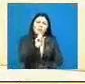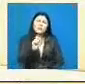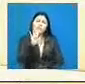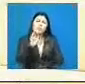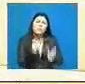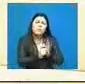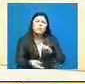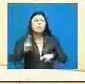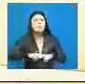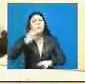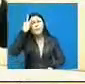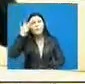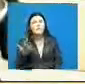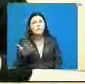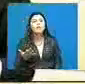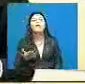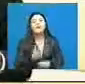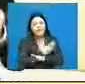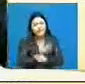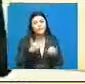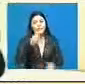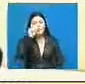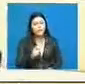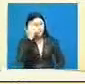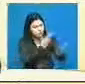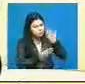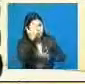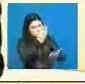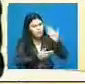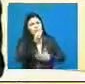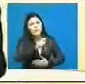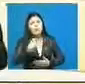es lo que los analistas que han hecho